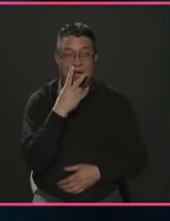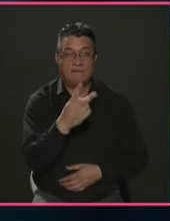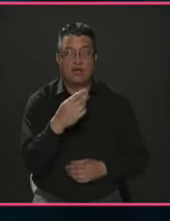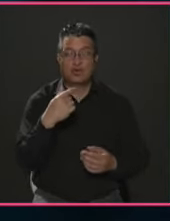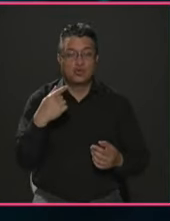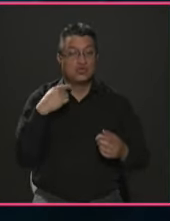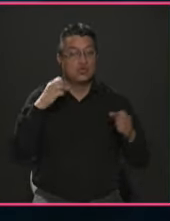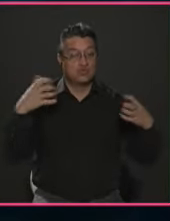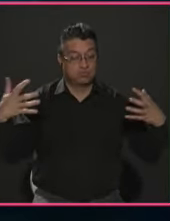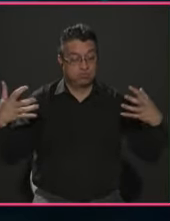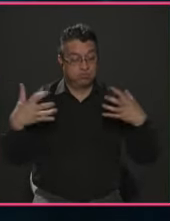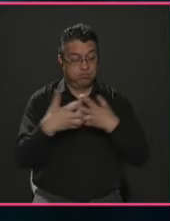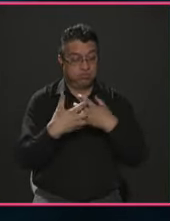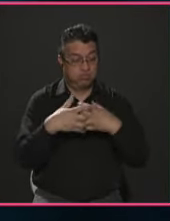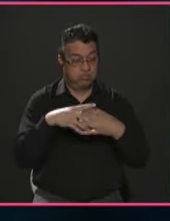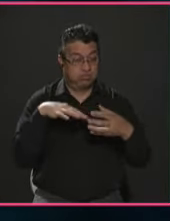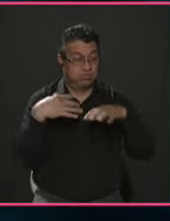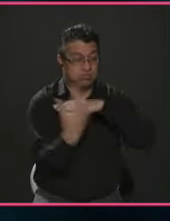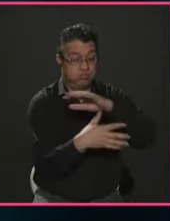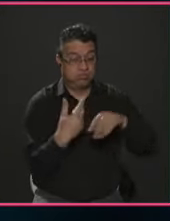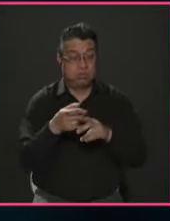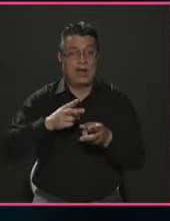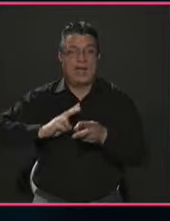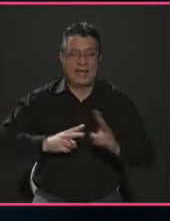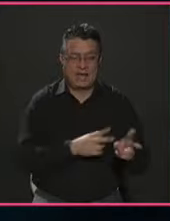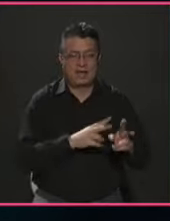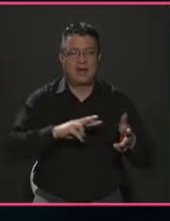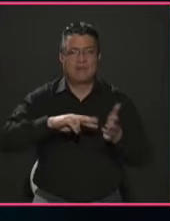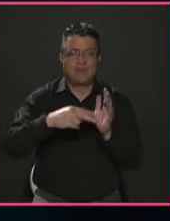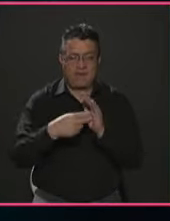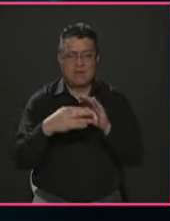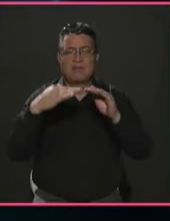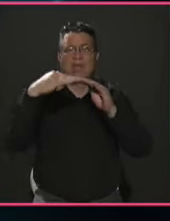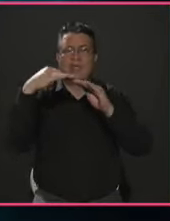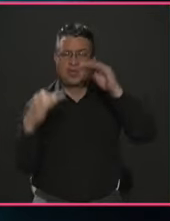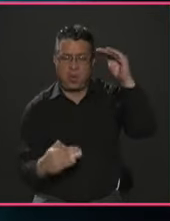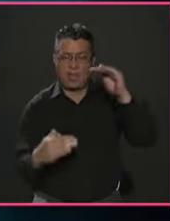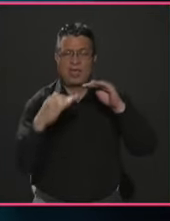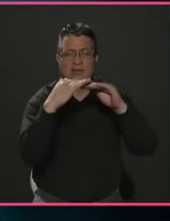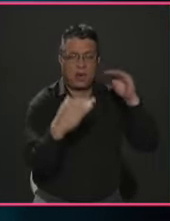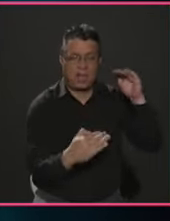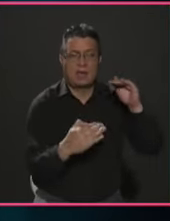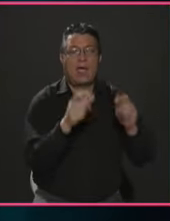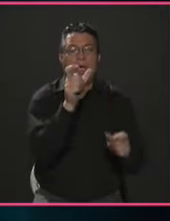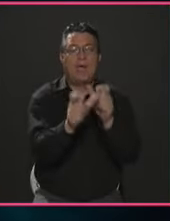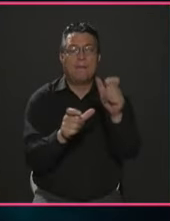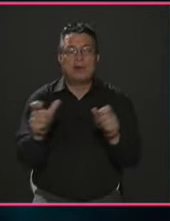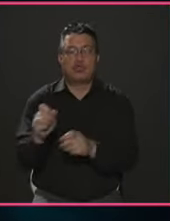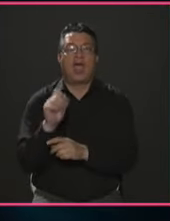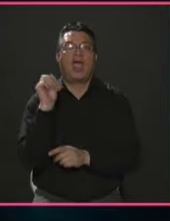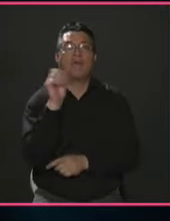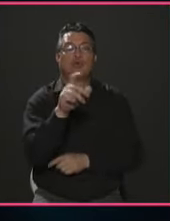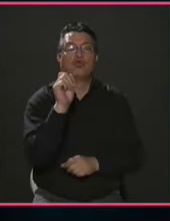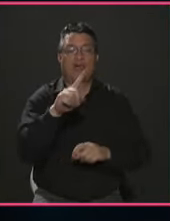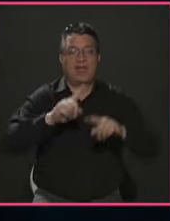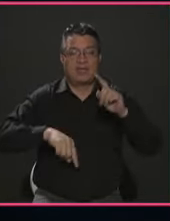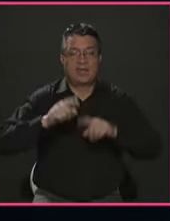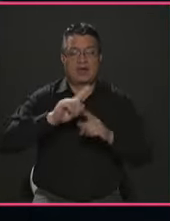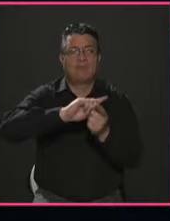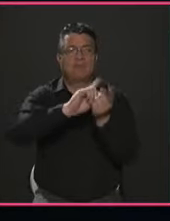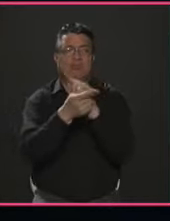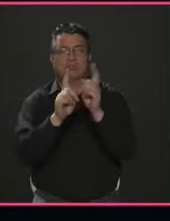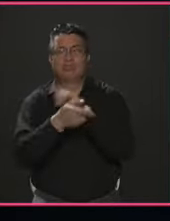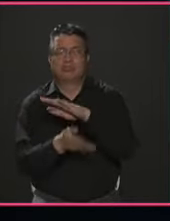perfecta V yras ve conflictos ve desigualdades ve personas expulsadas de sus territorios